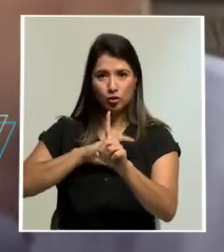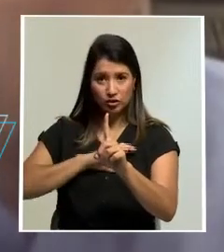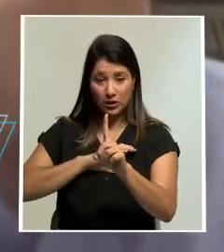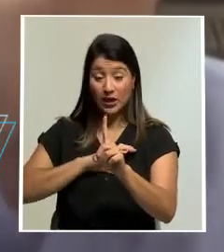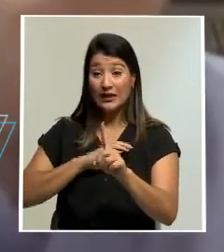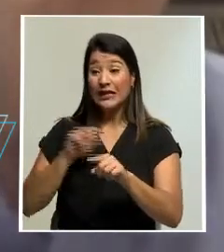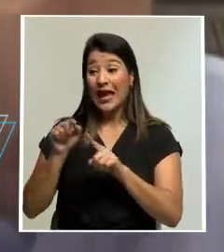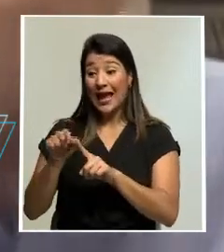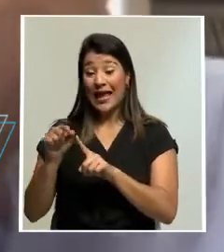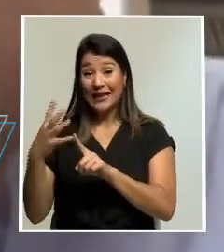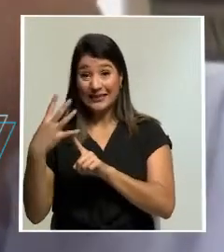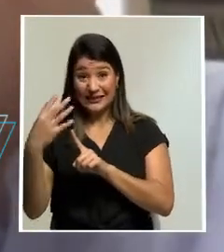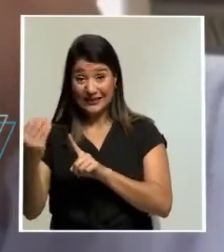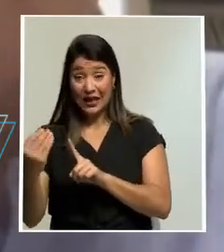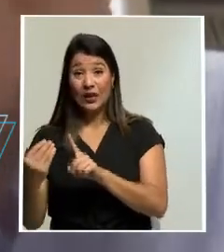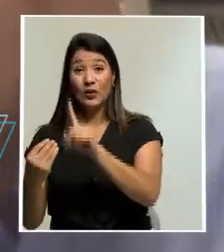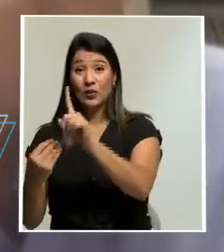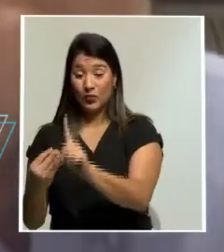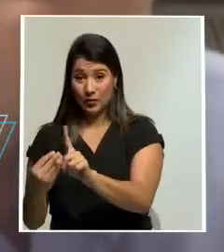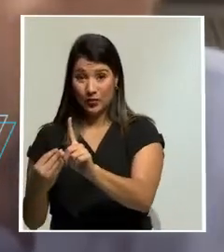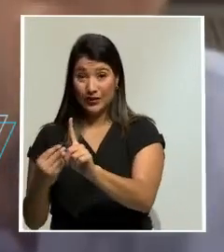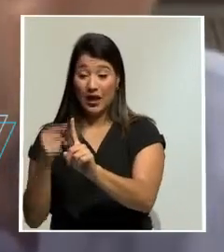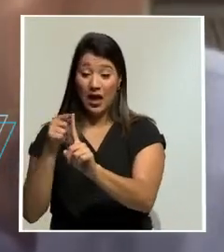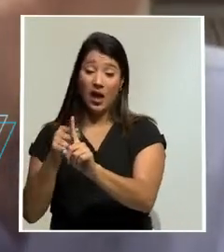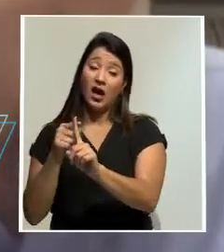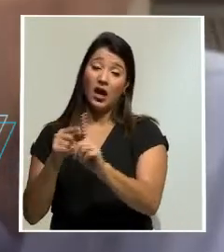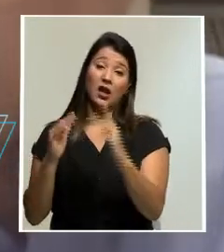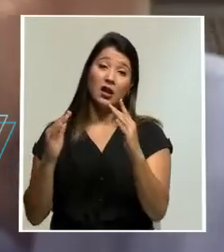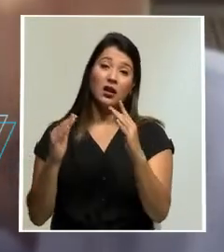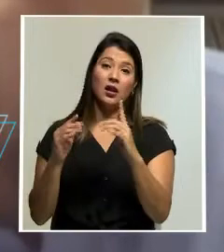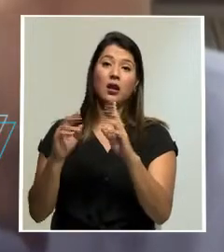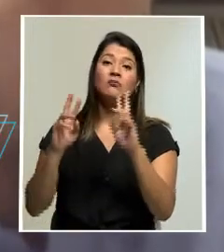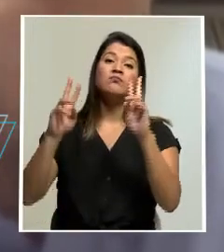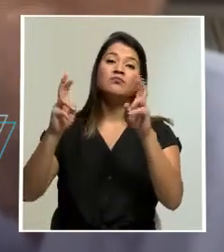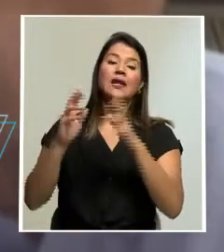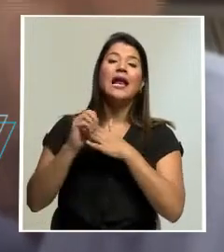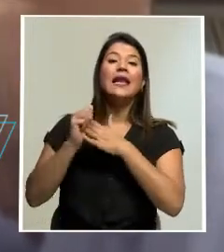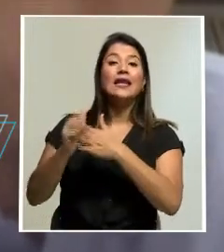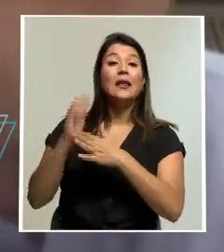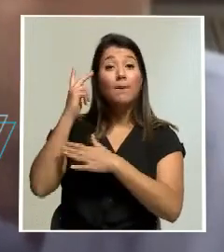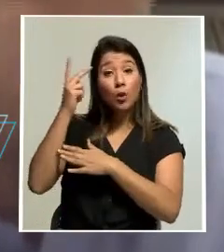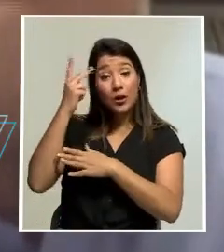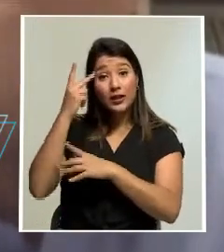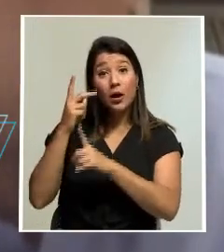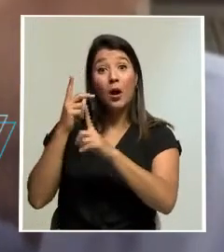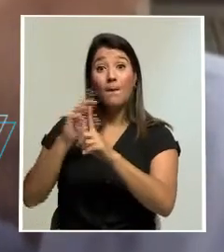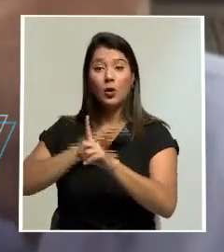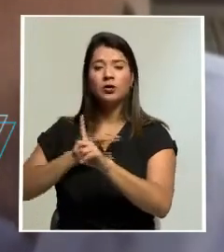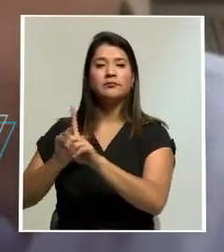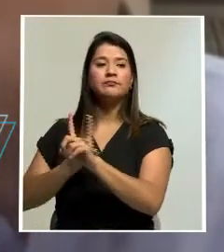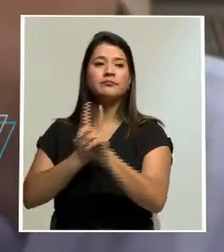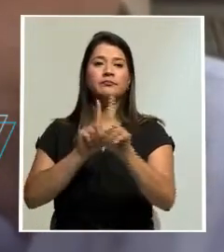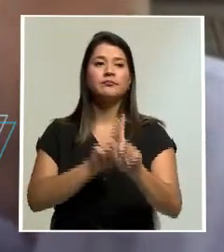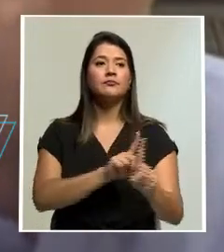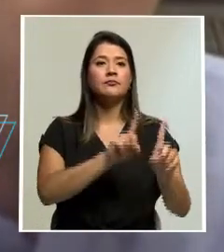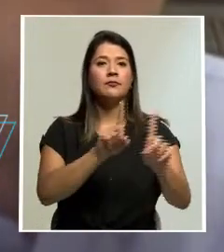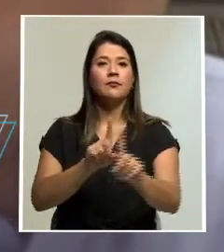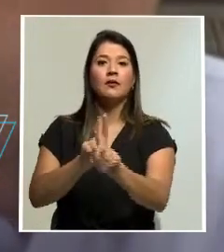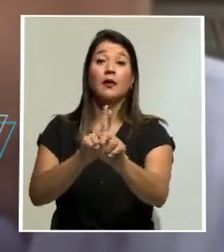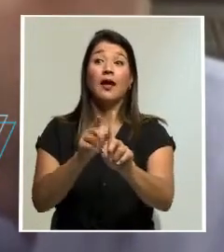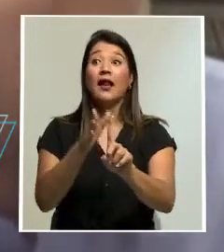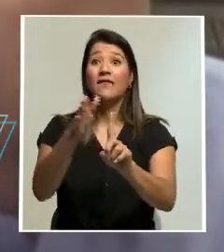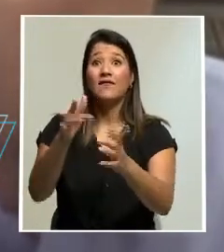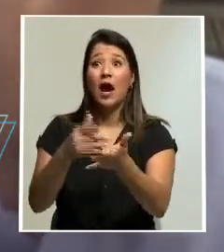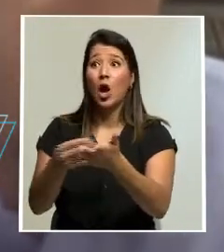él, que tiene pues esa condición de, digamos, de líder político, la policía se va detrás de él. Si él va a la farmacia, ahí